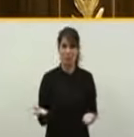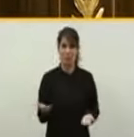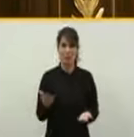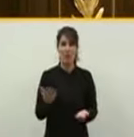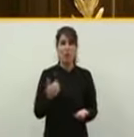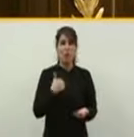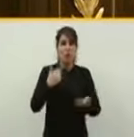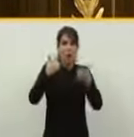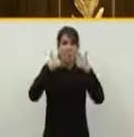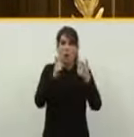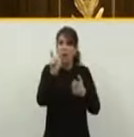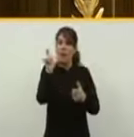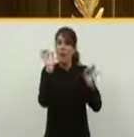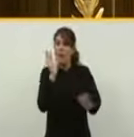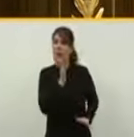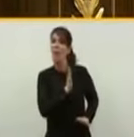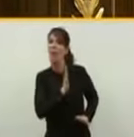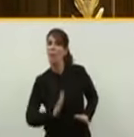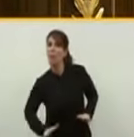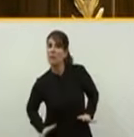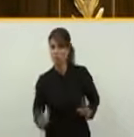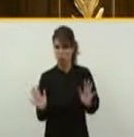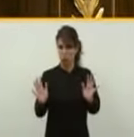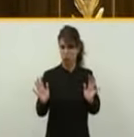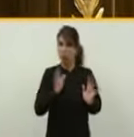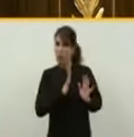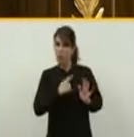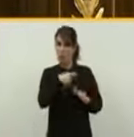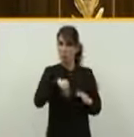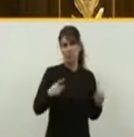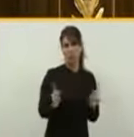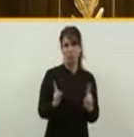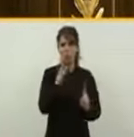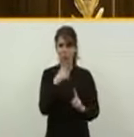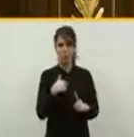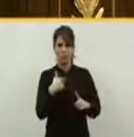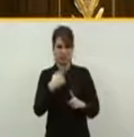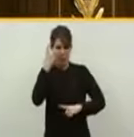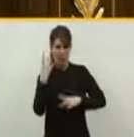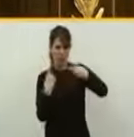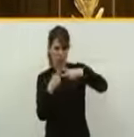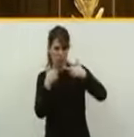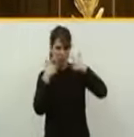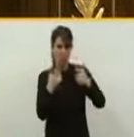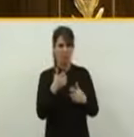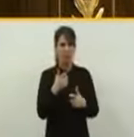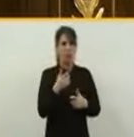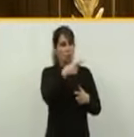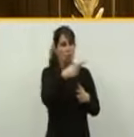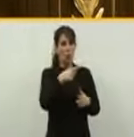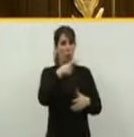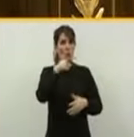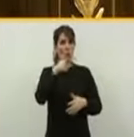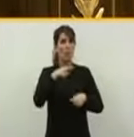momento. Por eso le quiero recalcar un par de ideas. Primero, que no nos responsabilice a los demás del fracaso de